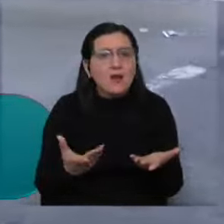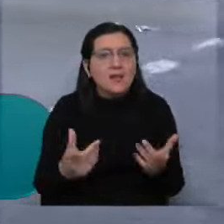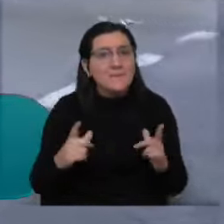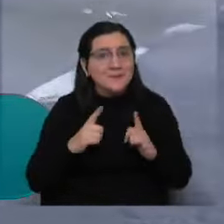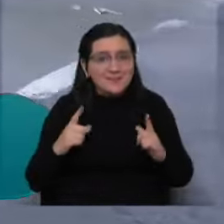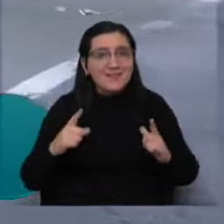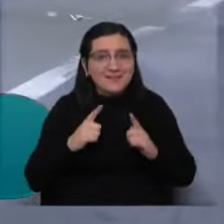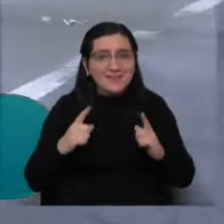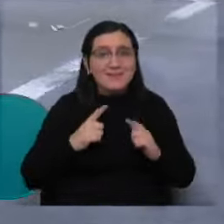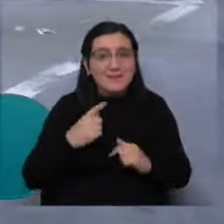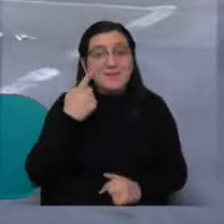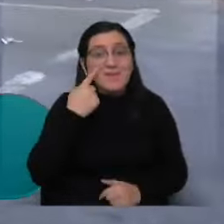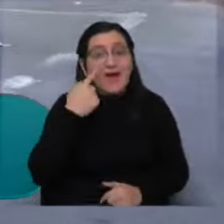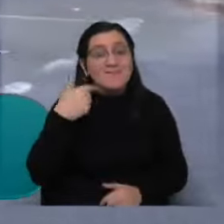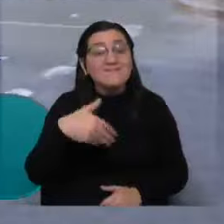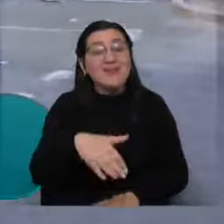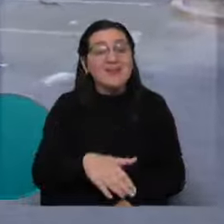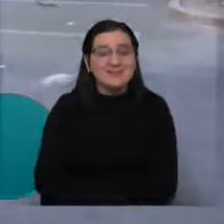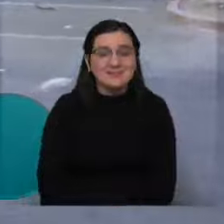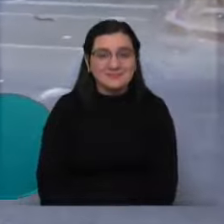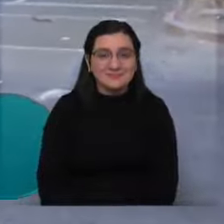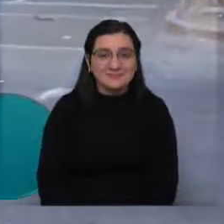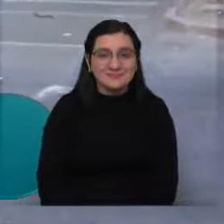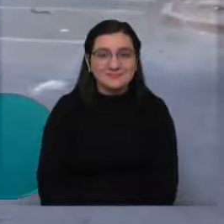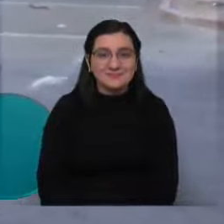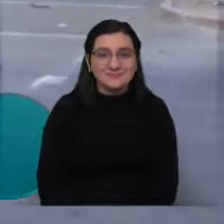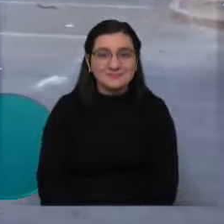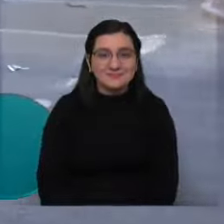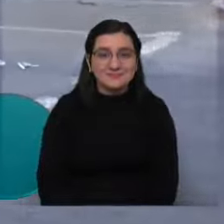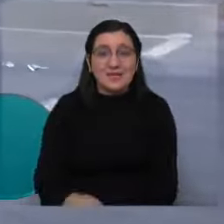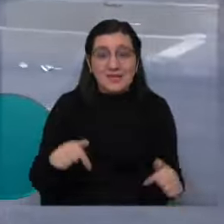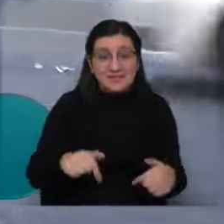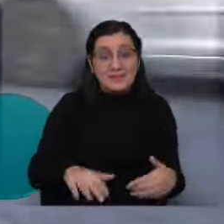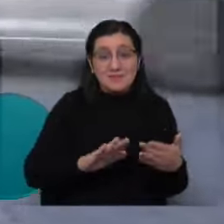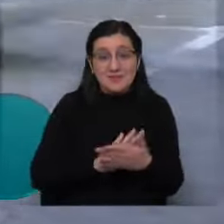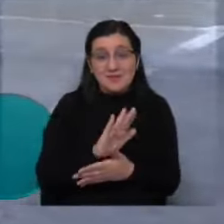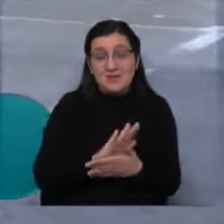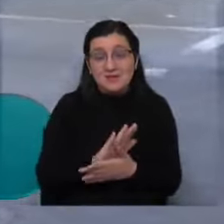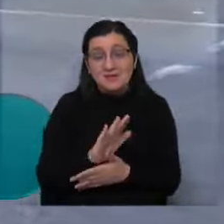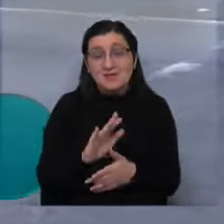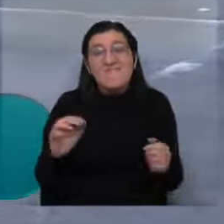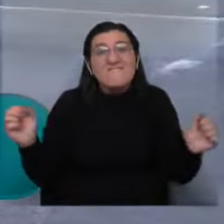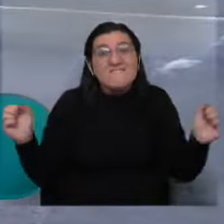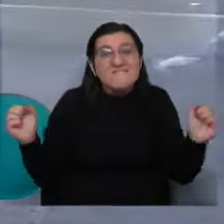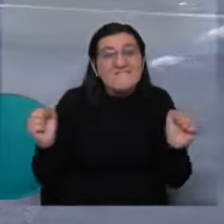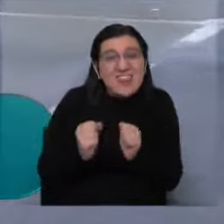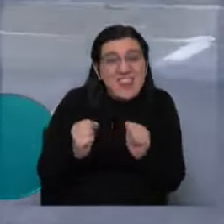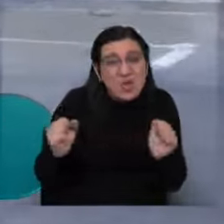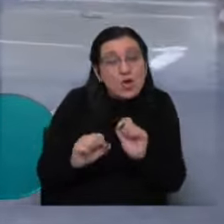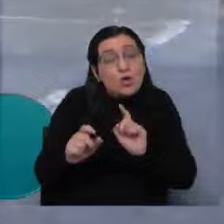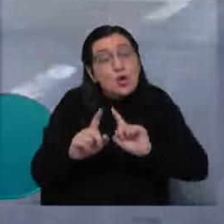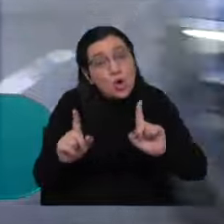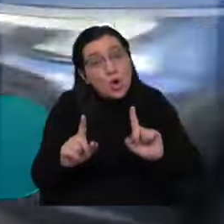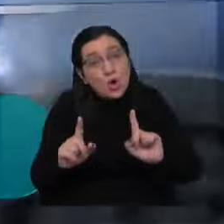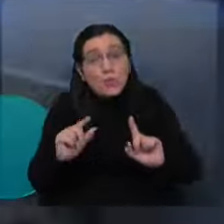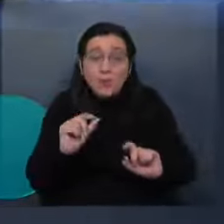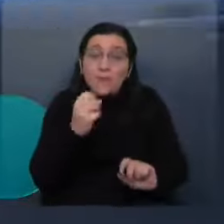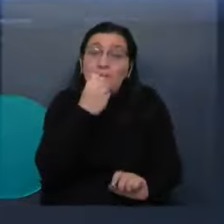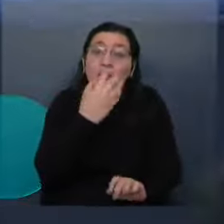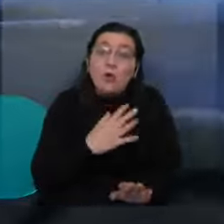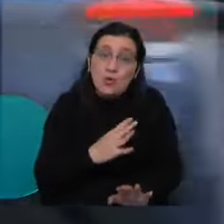sucederá Marcelo en esta mañana a ver no quiero decir cálida pero para el frío que veníamos teniendo los últimos